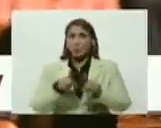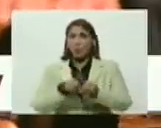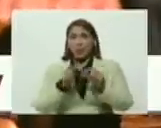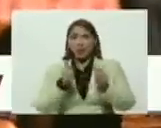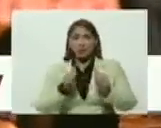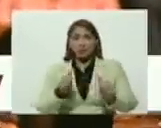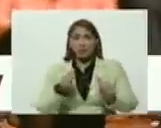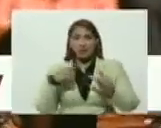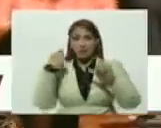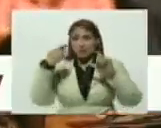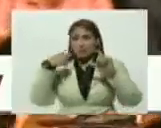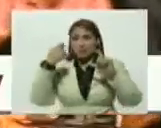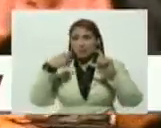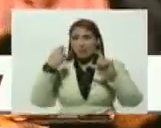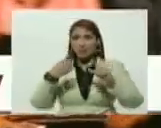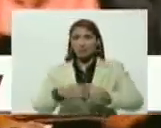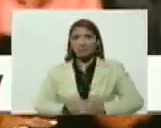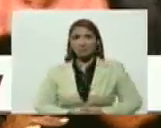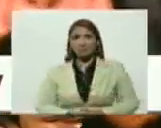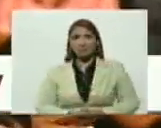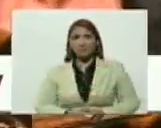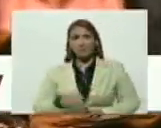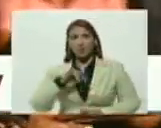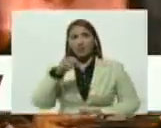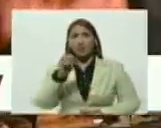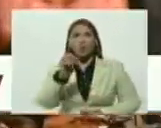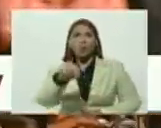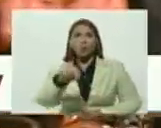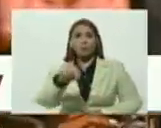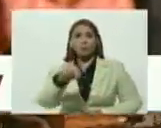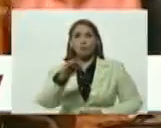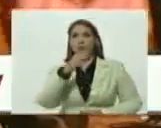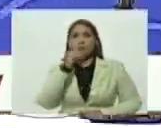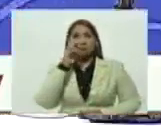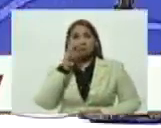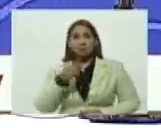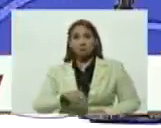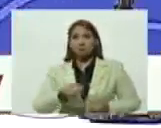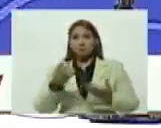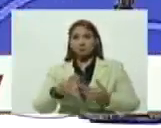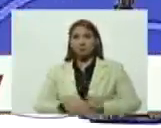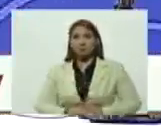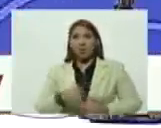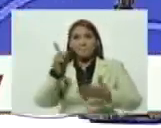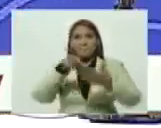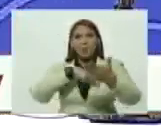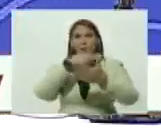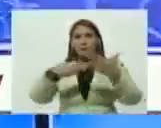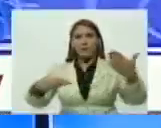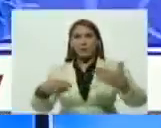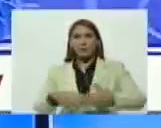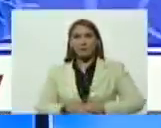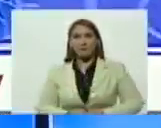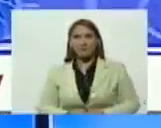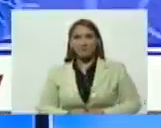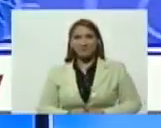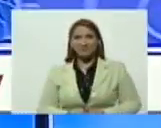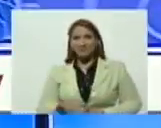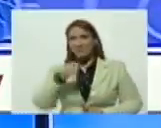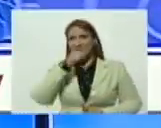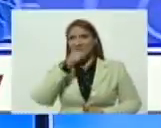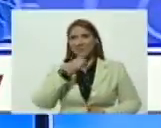cine. El Catire John de Tinaquillo, no le den micrófono, por favor, está prohibido.